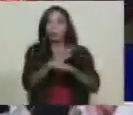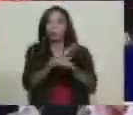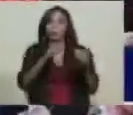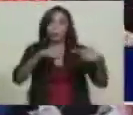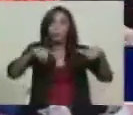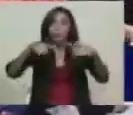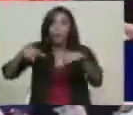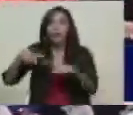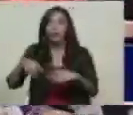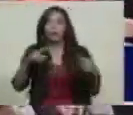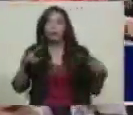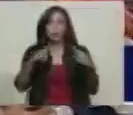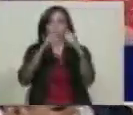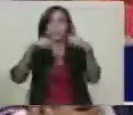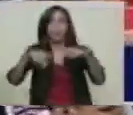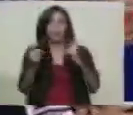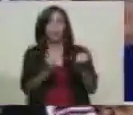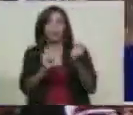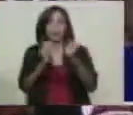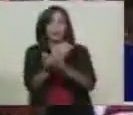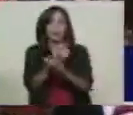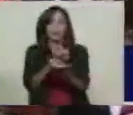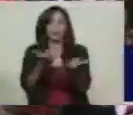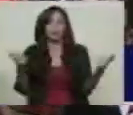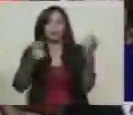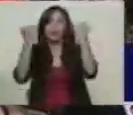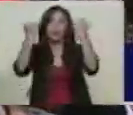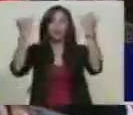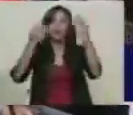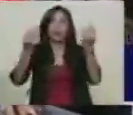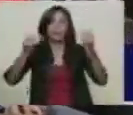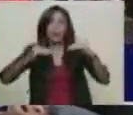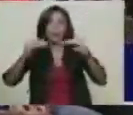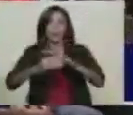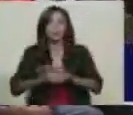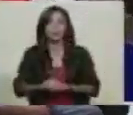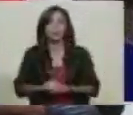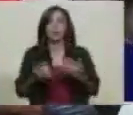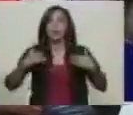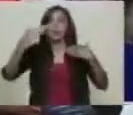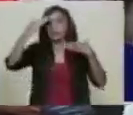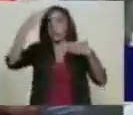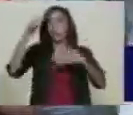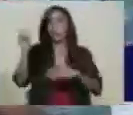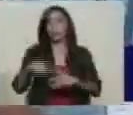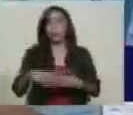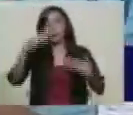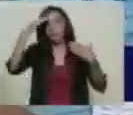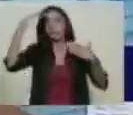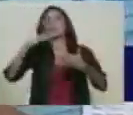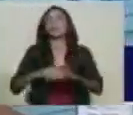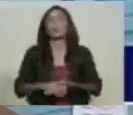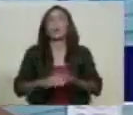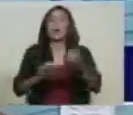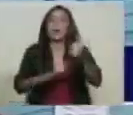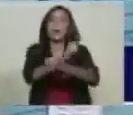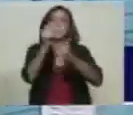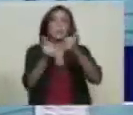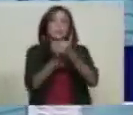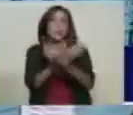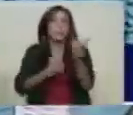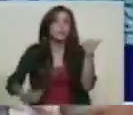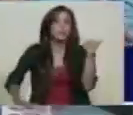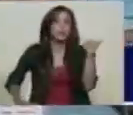encuentros el debate se engrandece. Y saludamos además a nuestro primer vicepresidente